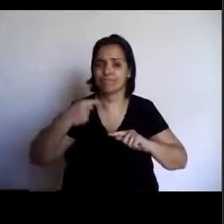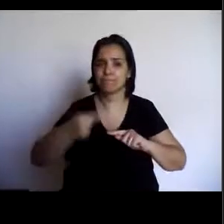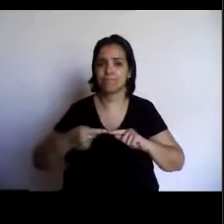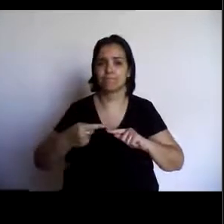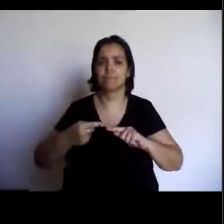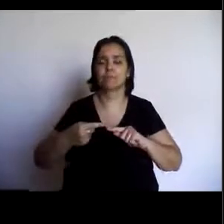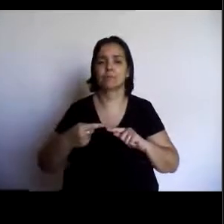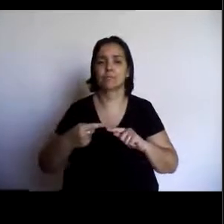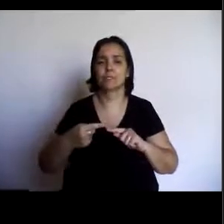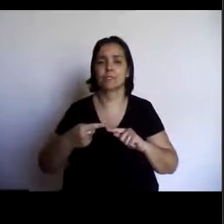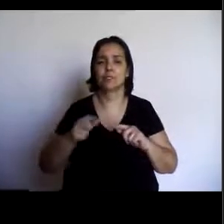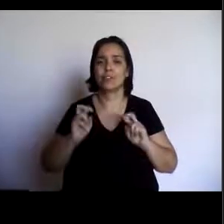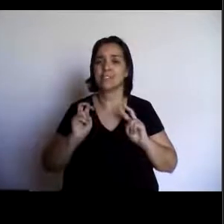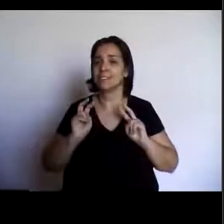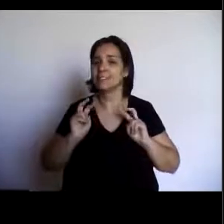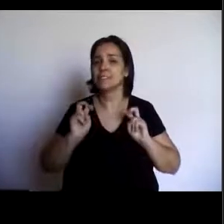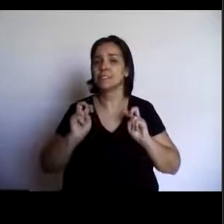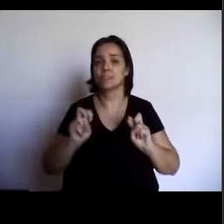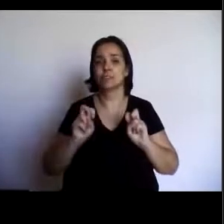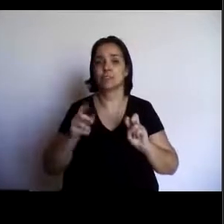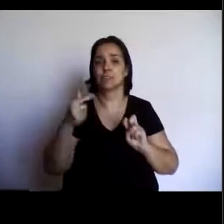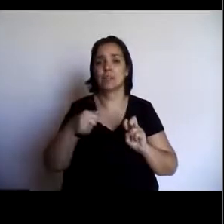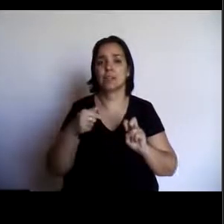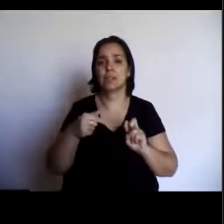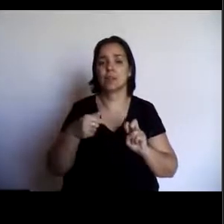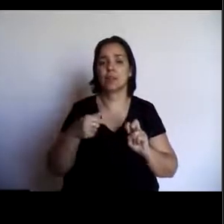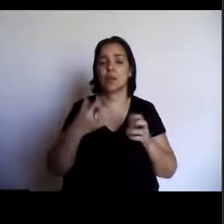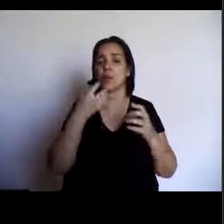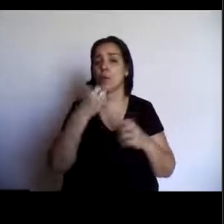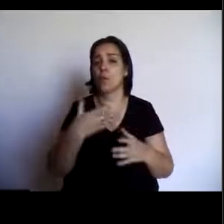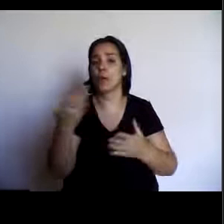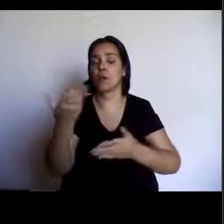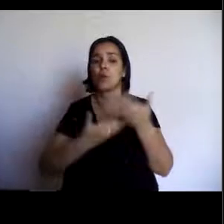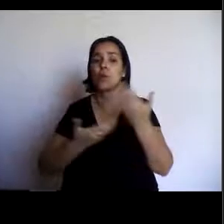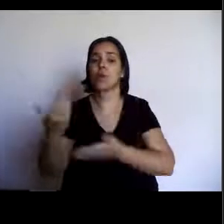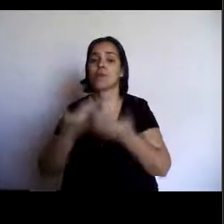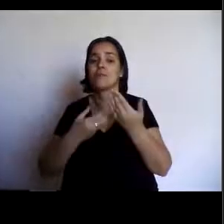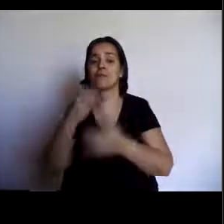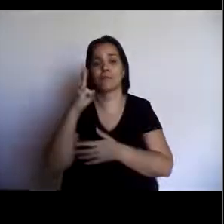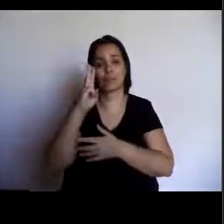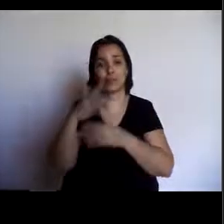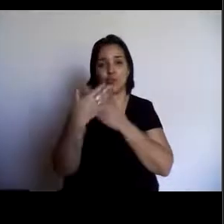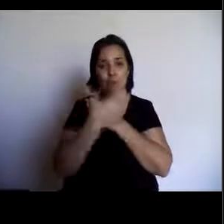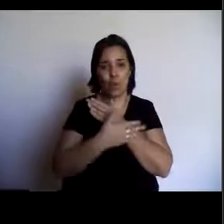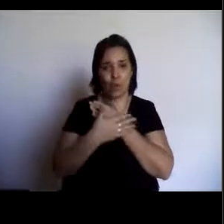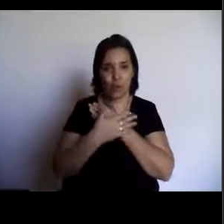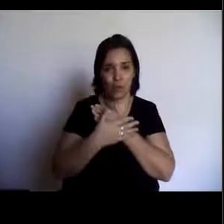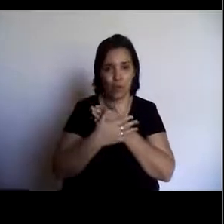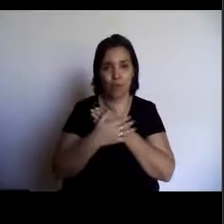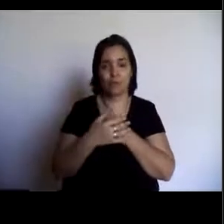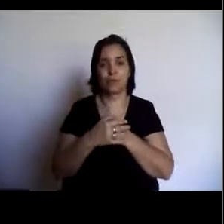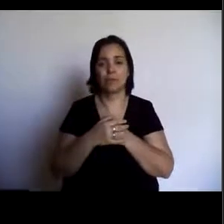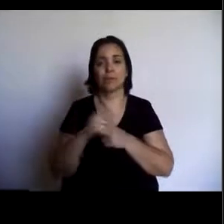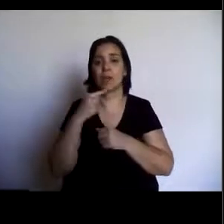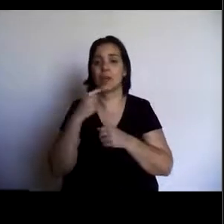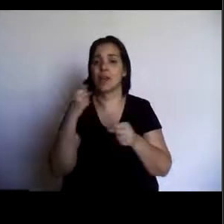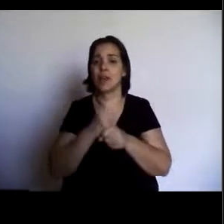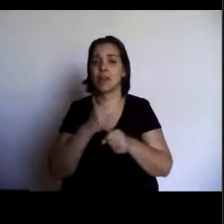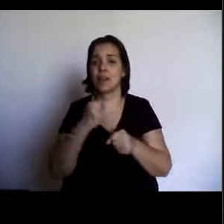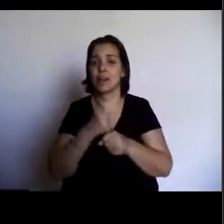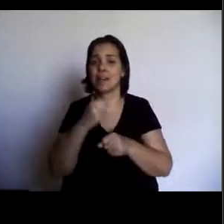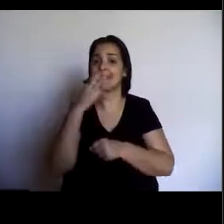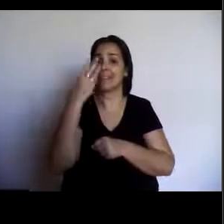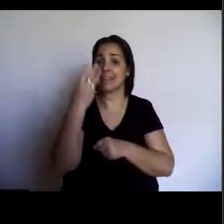que originó el inicio de estas colaboraciones entre las tres entidades. Por lo tanto, a través del trabajo coordinado entre las